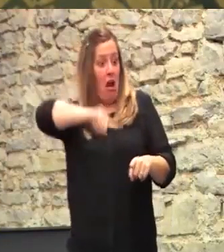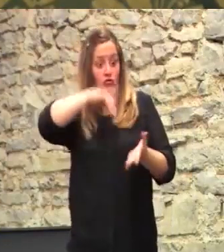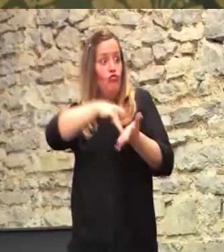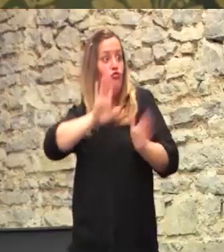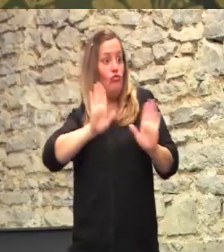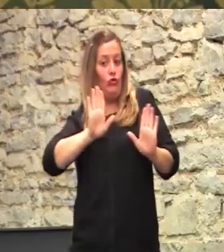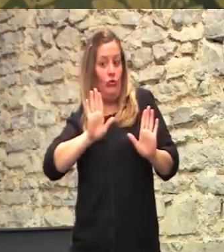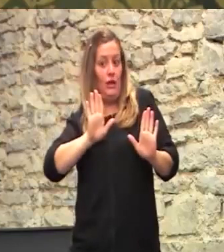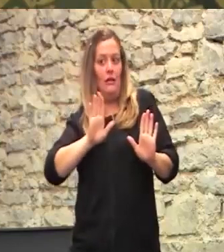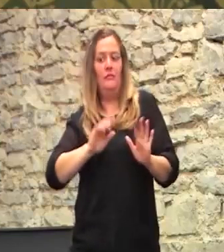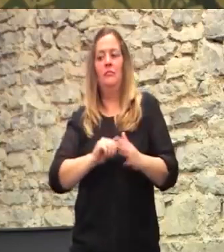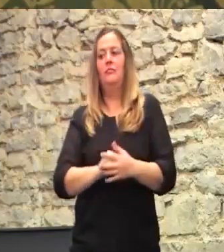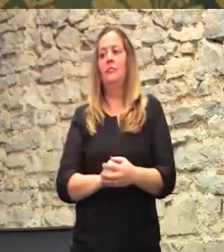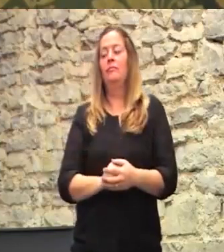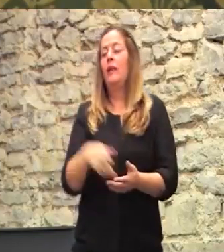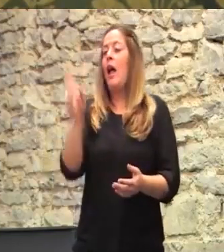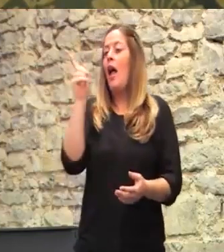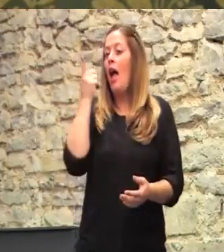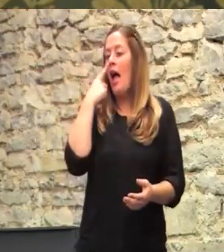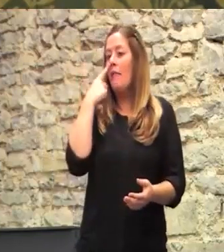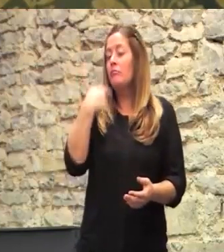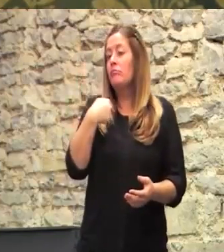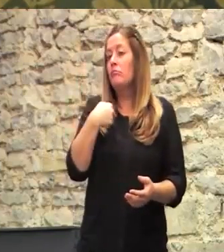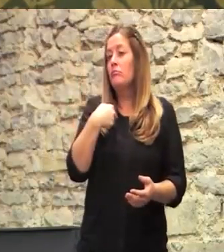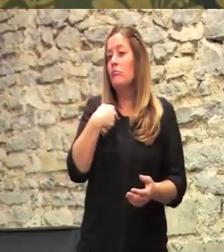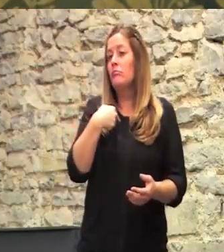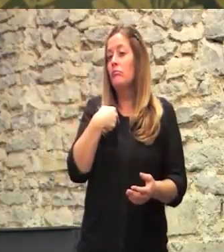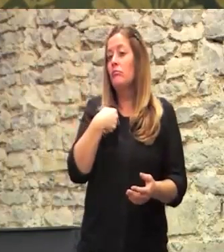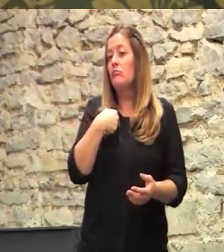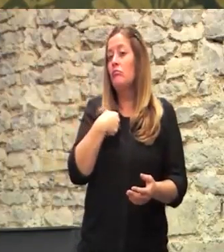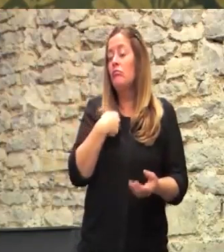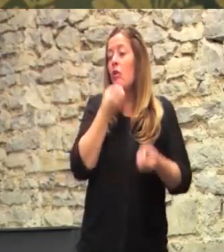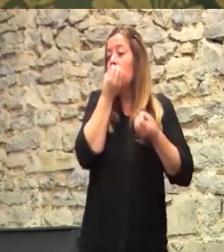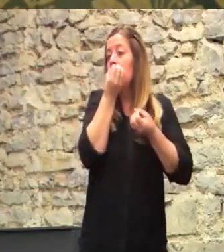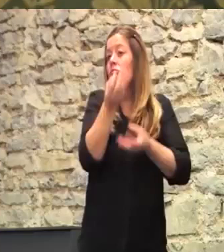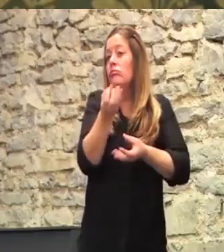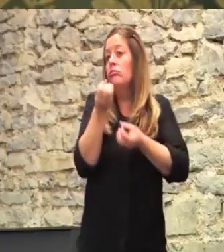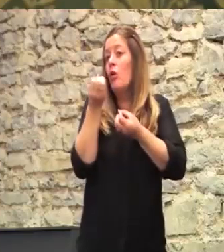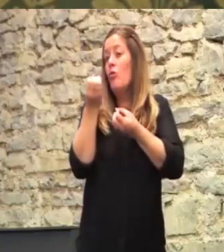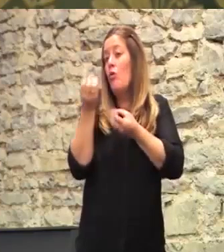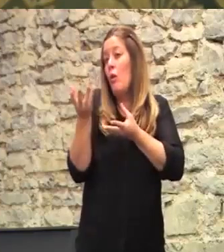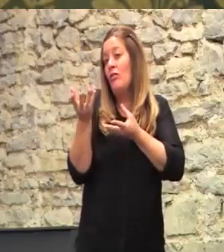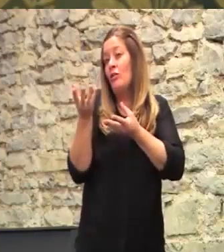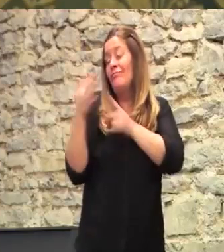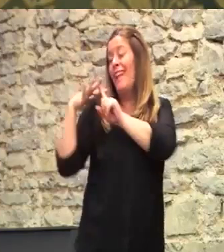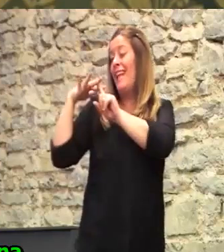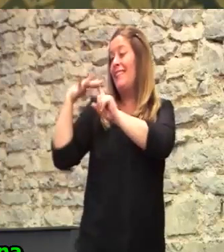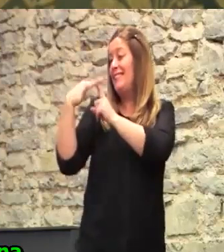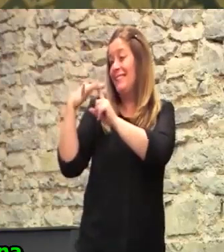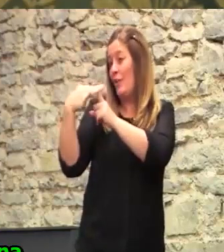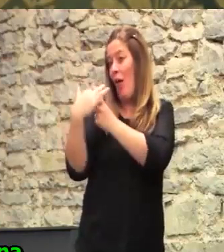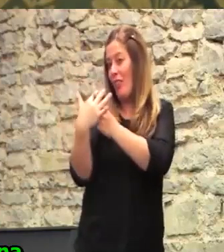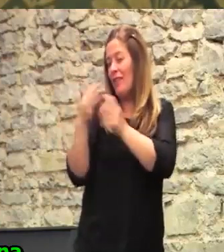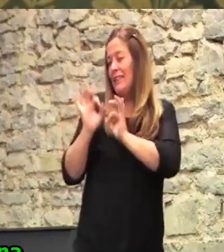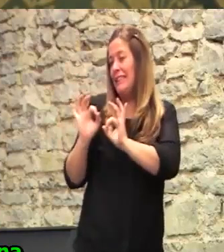a ver yo les cuento les cuento esto de estas anécdotas